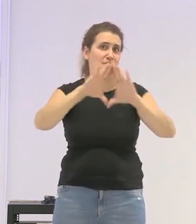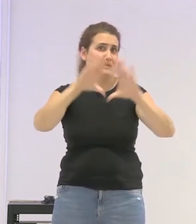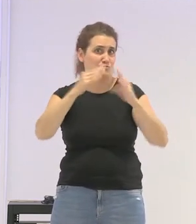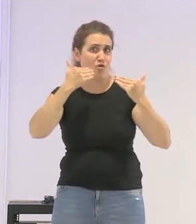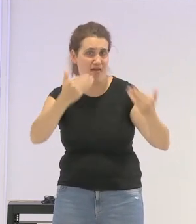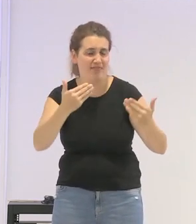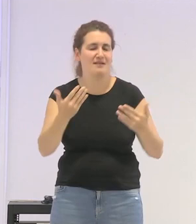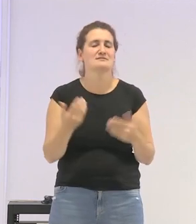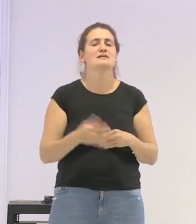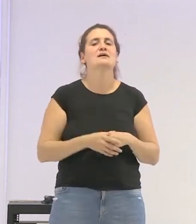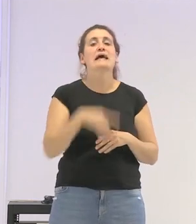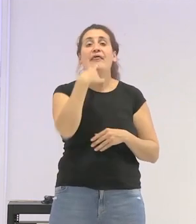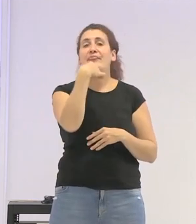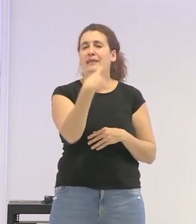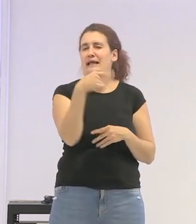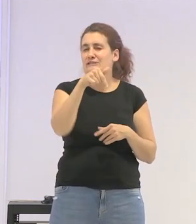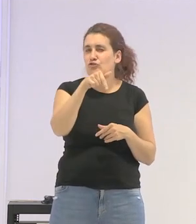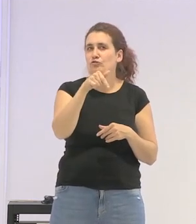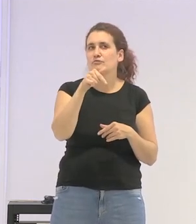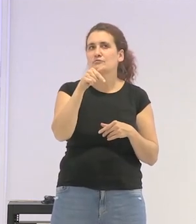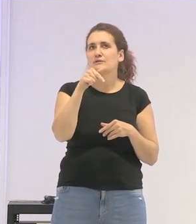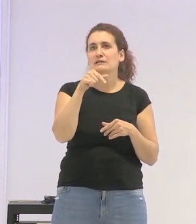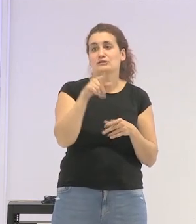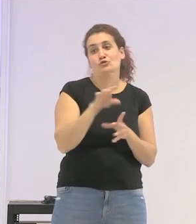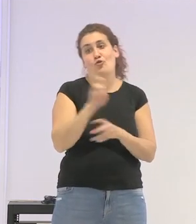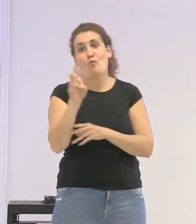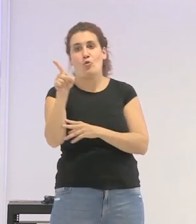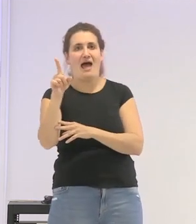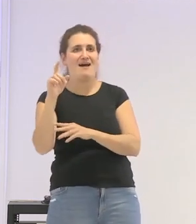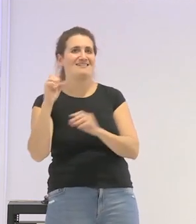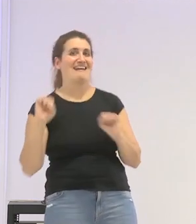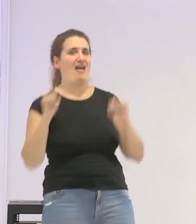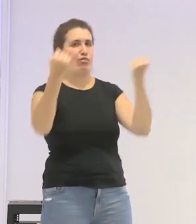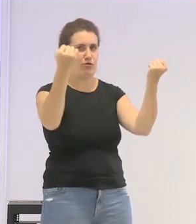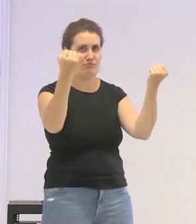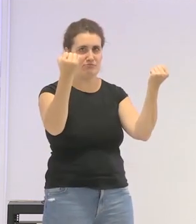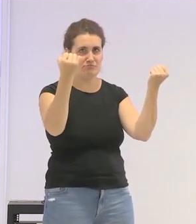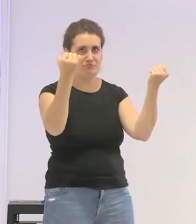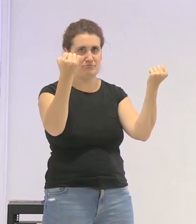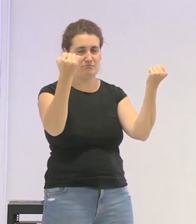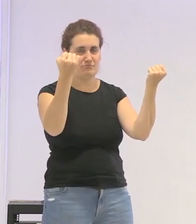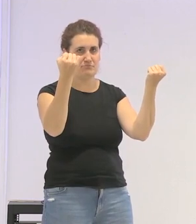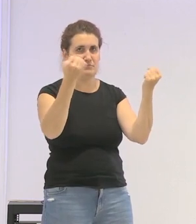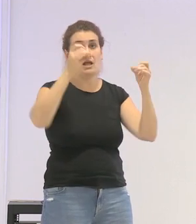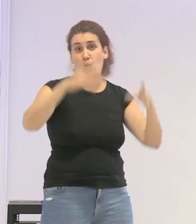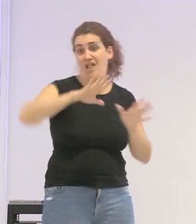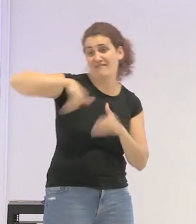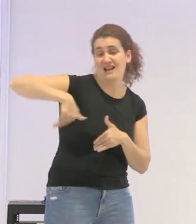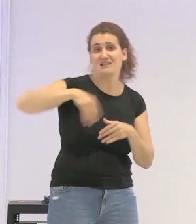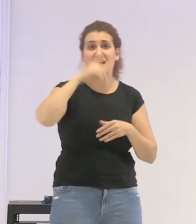que esto se puede considerar una especie de reacción, igual que en los 70, a finales de los